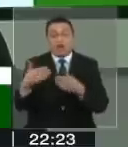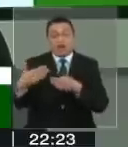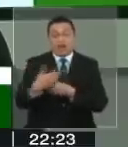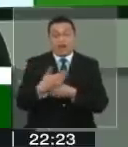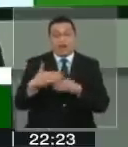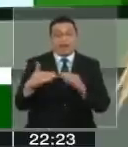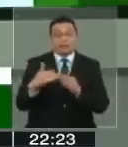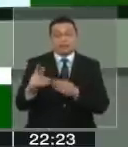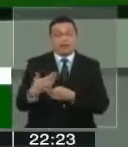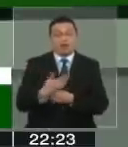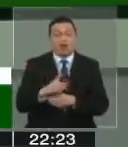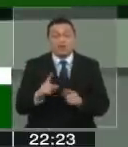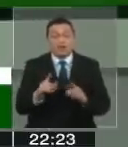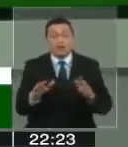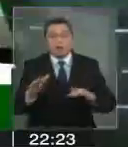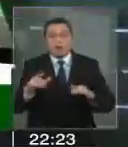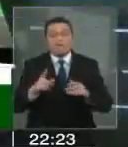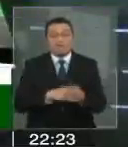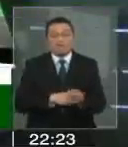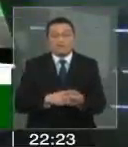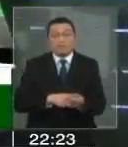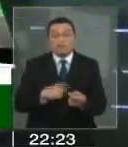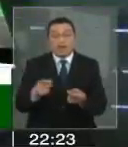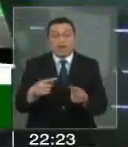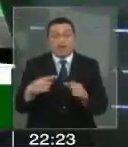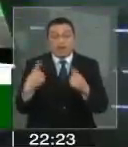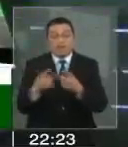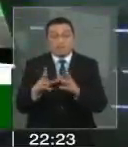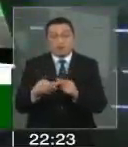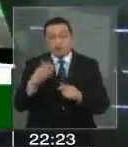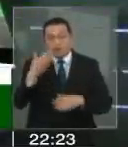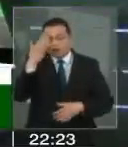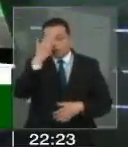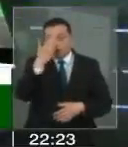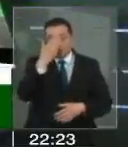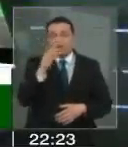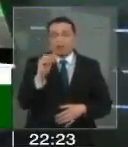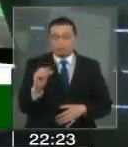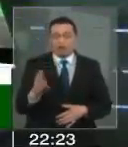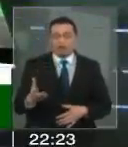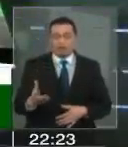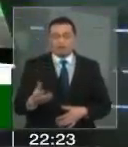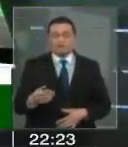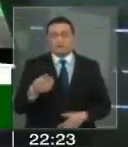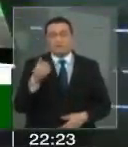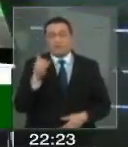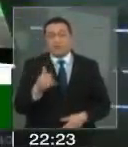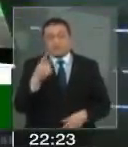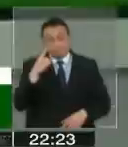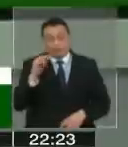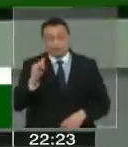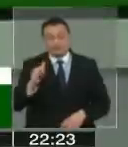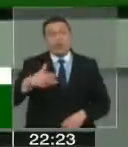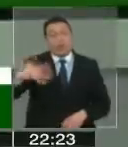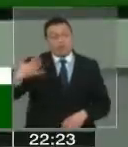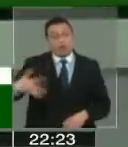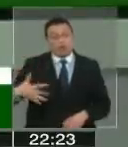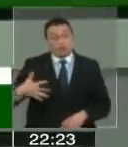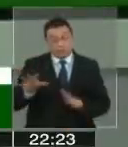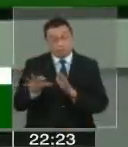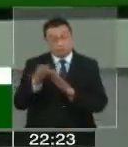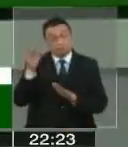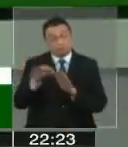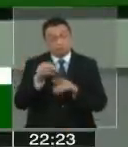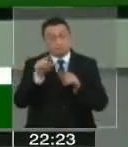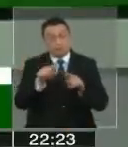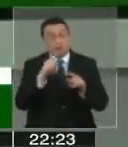casa. En general, la familia se complica un poquitito. Pero lo destacable es que ahí